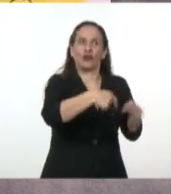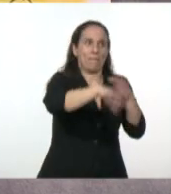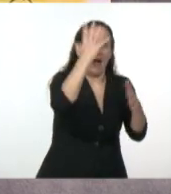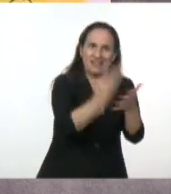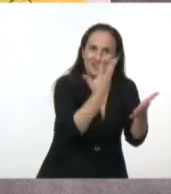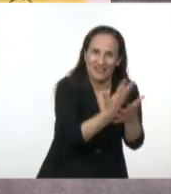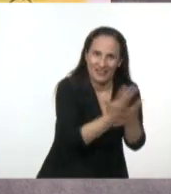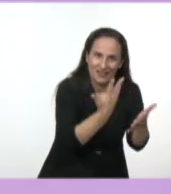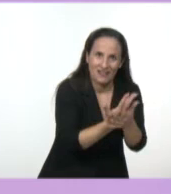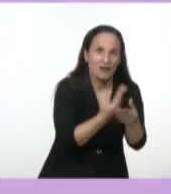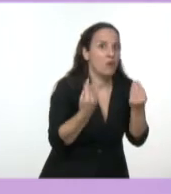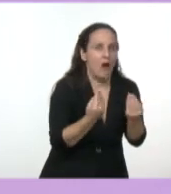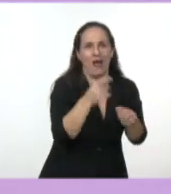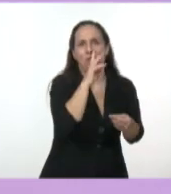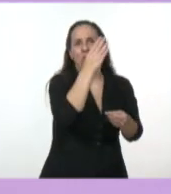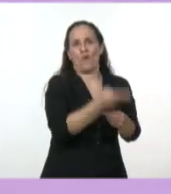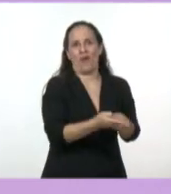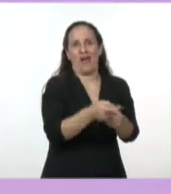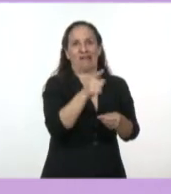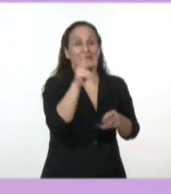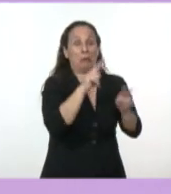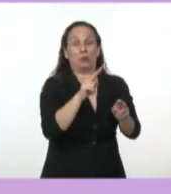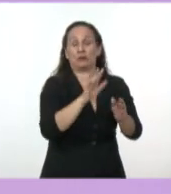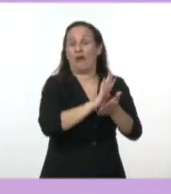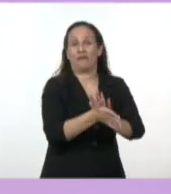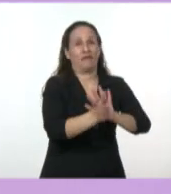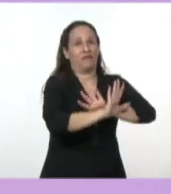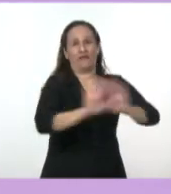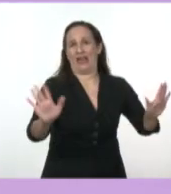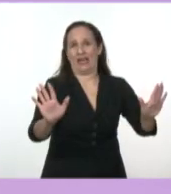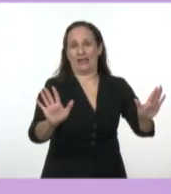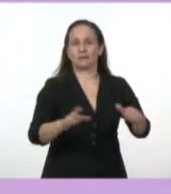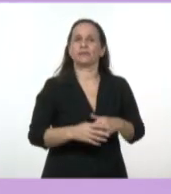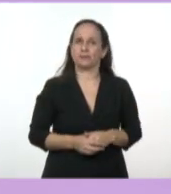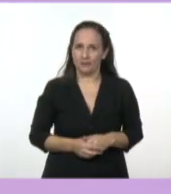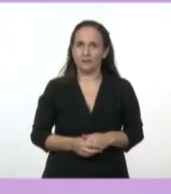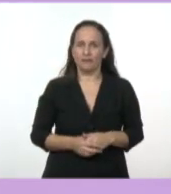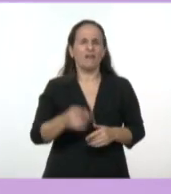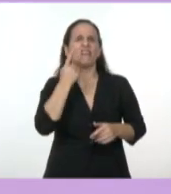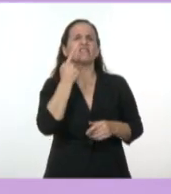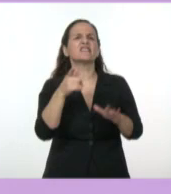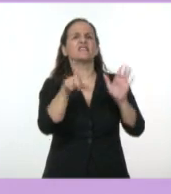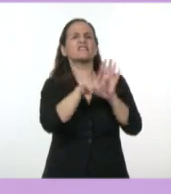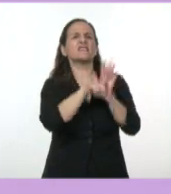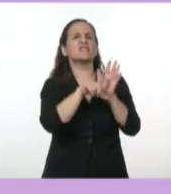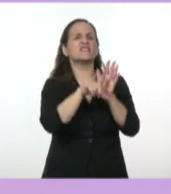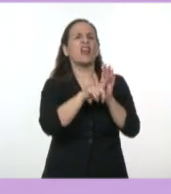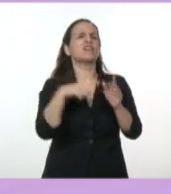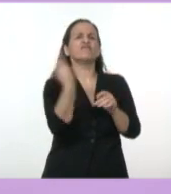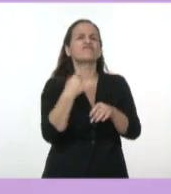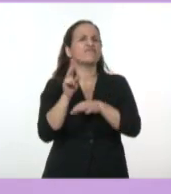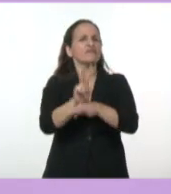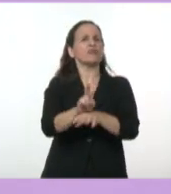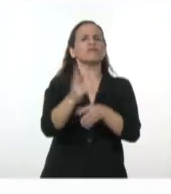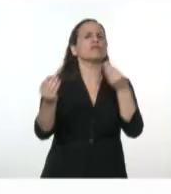todo erradicar. Claro, claro, la más común, ¿no? Por una cuestión de números. Bueno, vamos a ver el marco legal que tenemos para protegernos de la